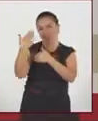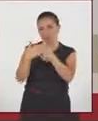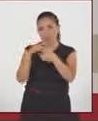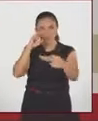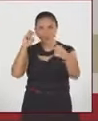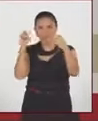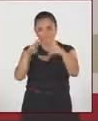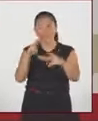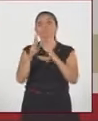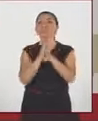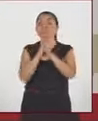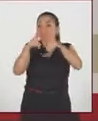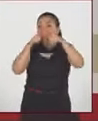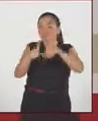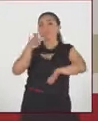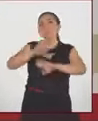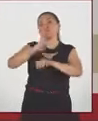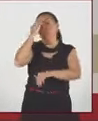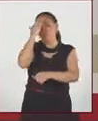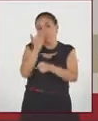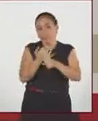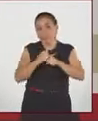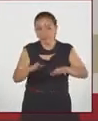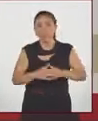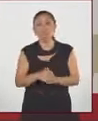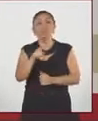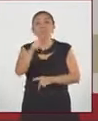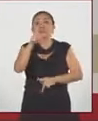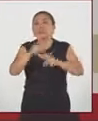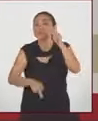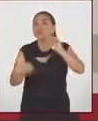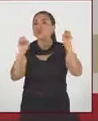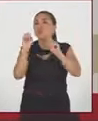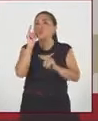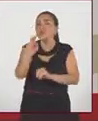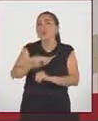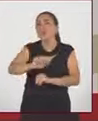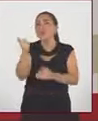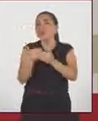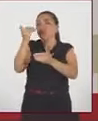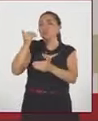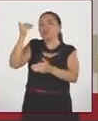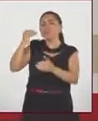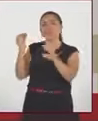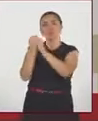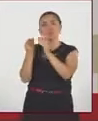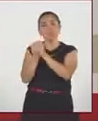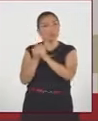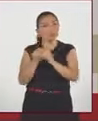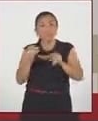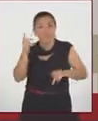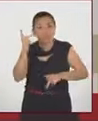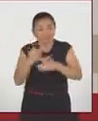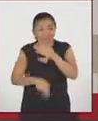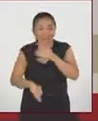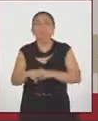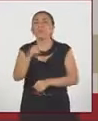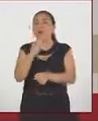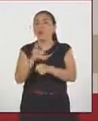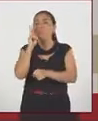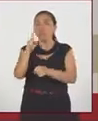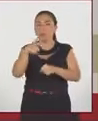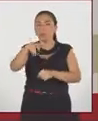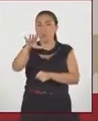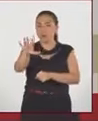nuestras redes sociales para más información. Si se perdieron alguna de las emisiones anteriores de esta serie, en pantalla se encuentra el